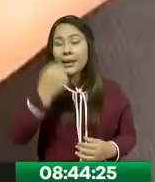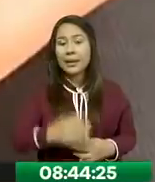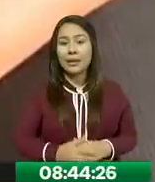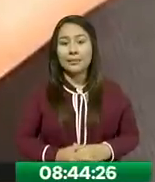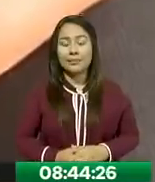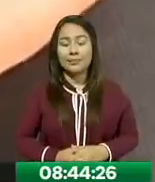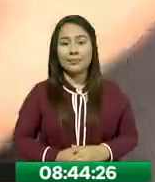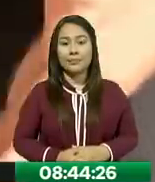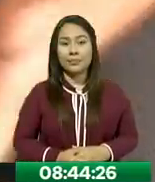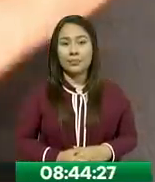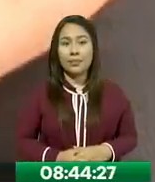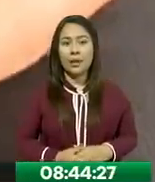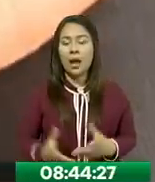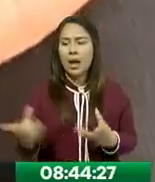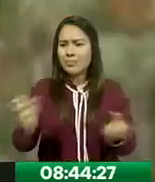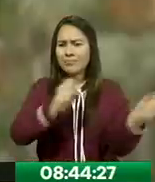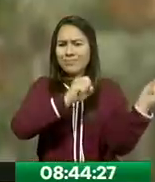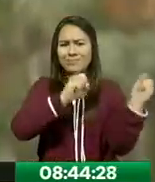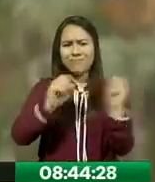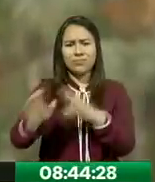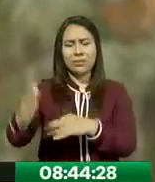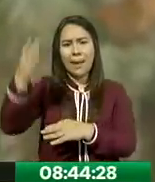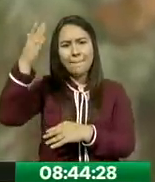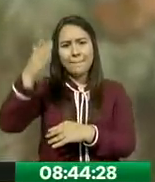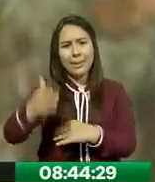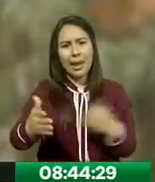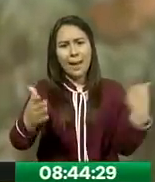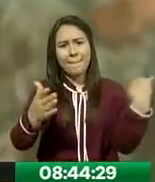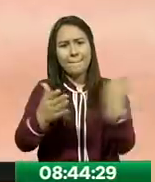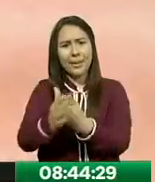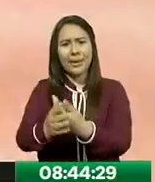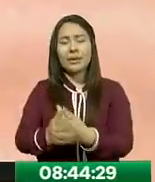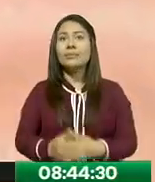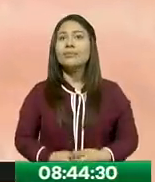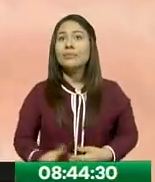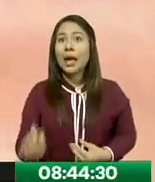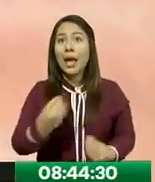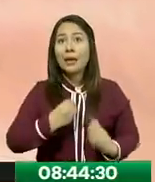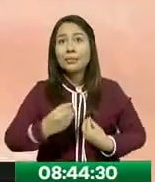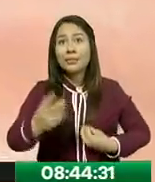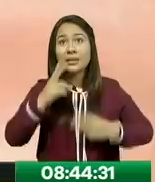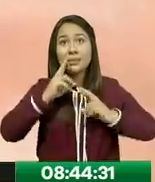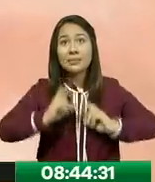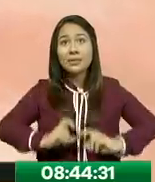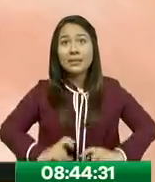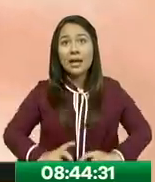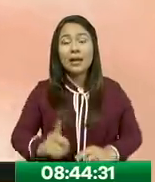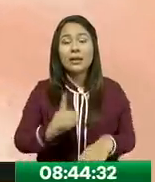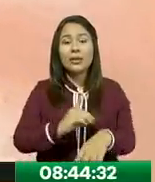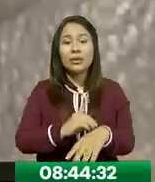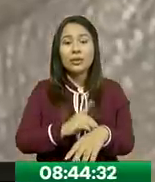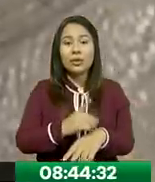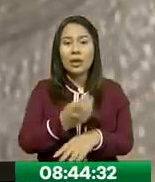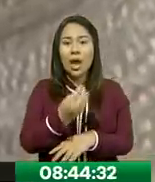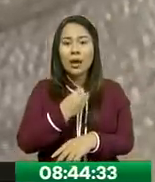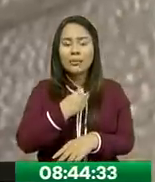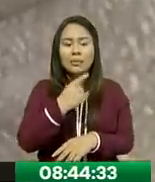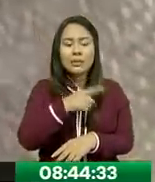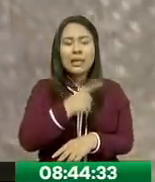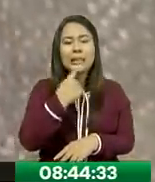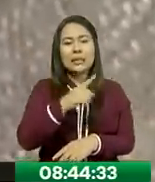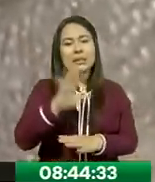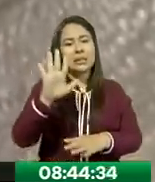patadas, a darle contra la pared, a darle contra un fierro. Según el informe médico legista de la fiscalía, al adolescente le